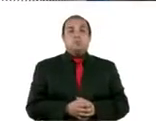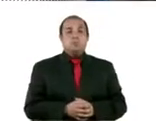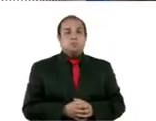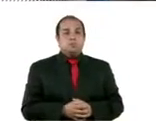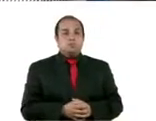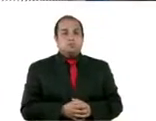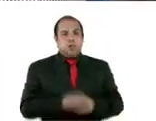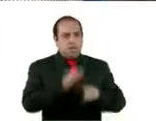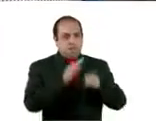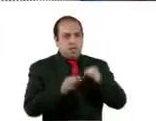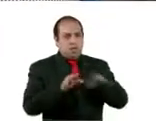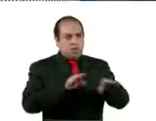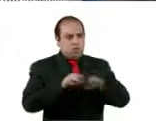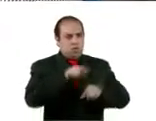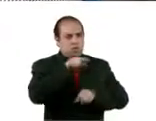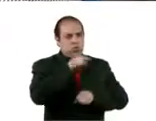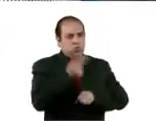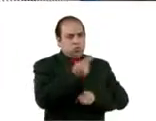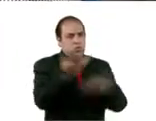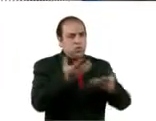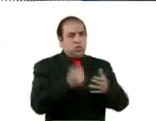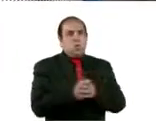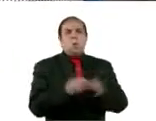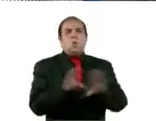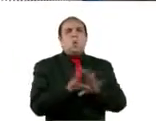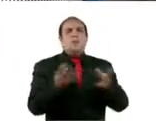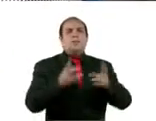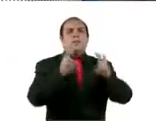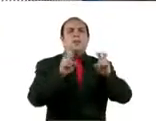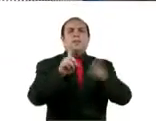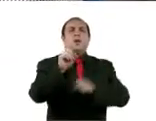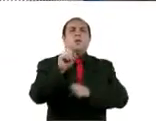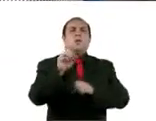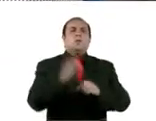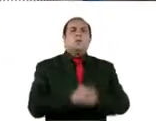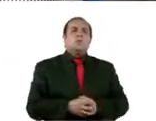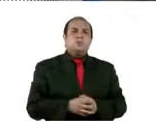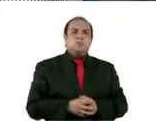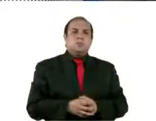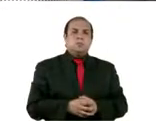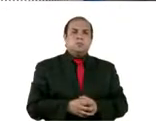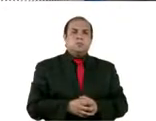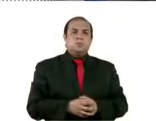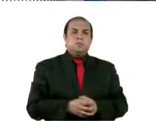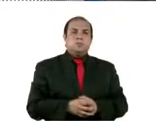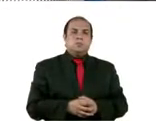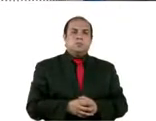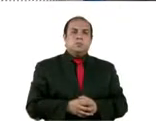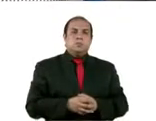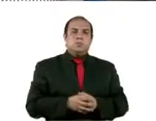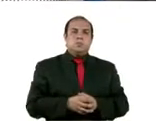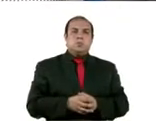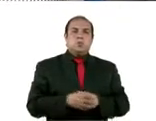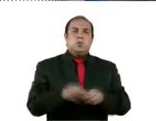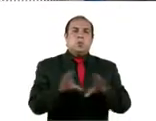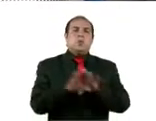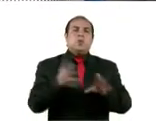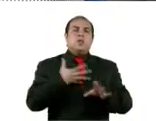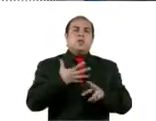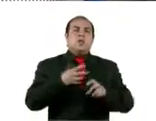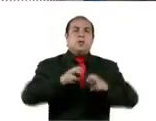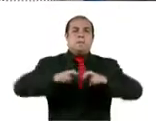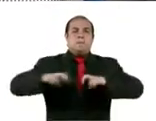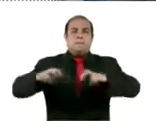de trabajo que ha venido realizando, ¿cómo van con el tema del agua? ¿Cómo van con aquella instalación de los gabinetes? ¿Ya con